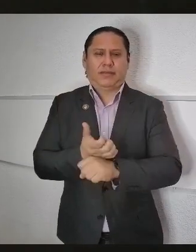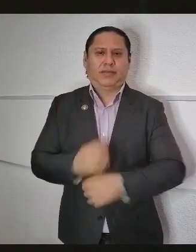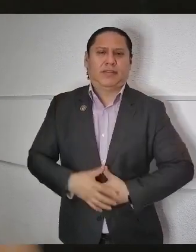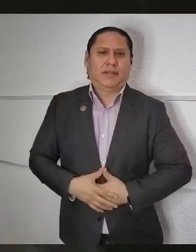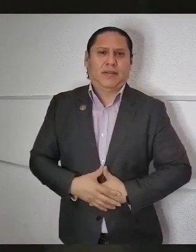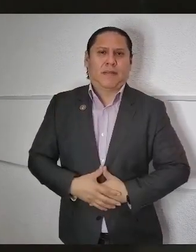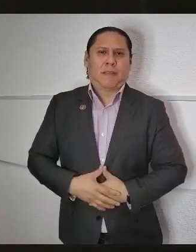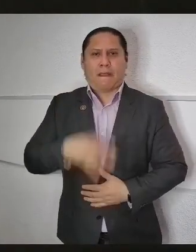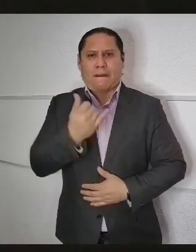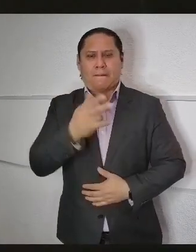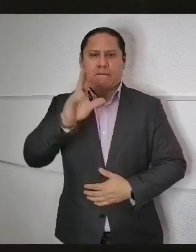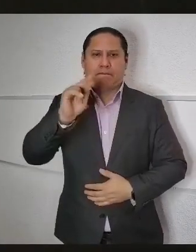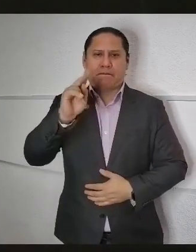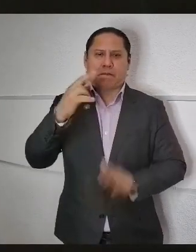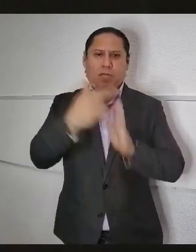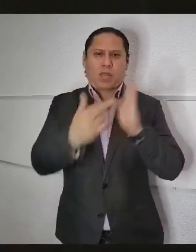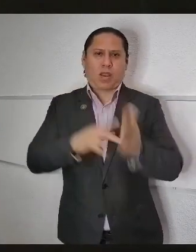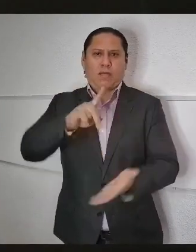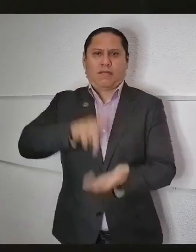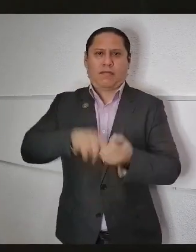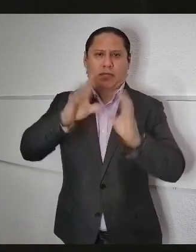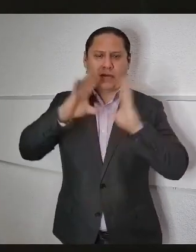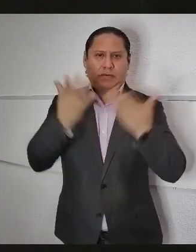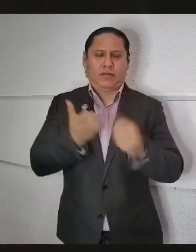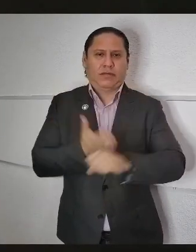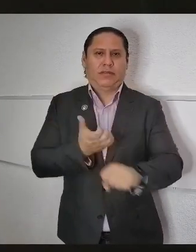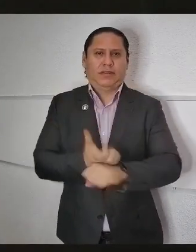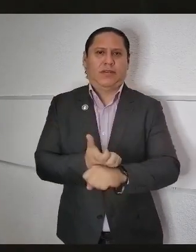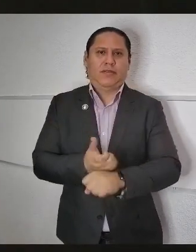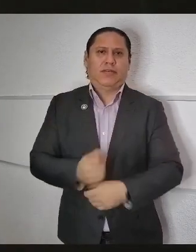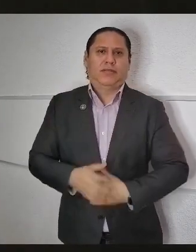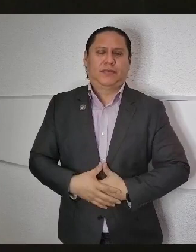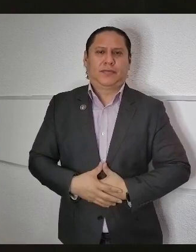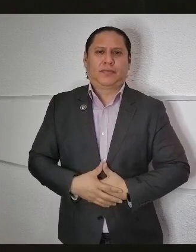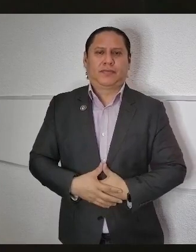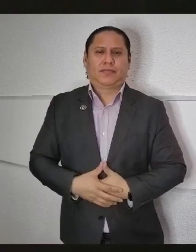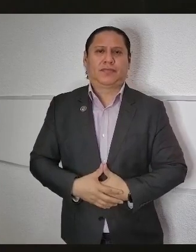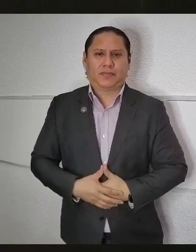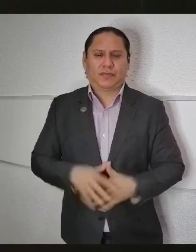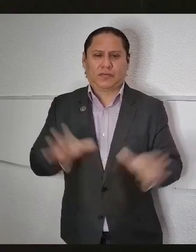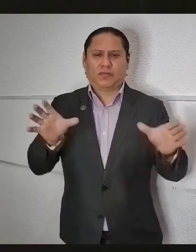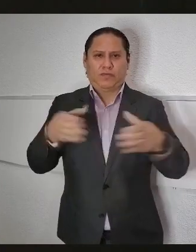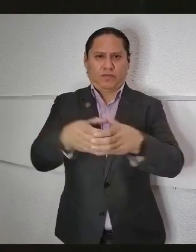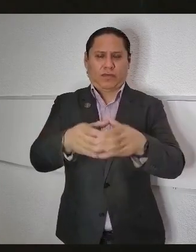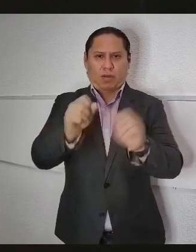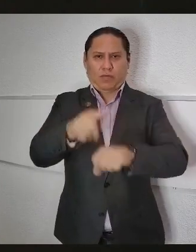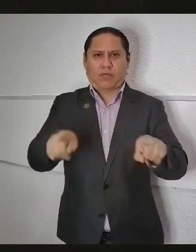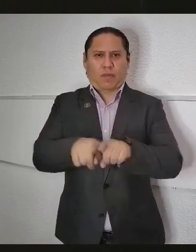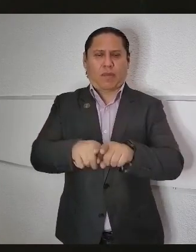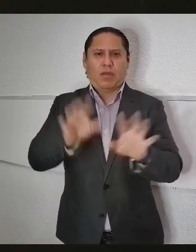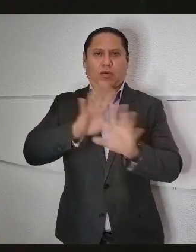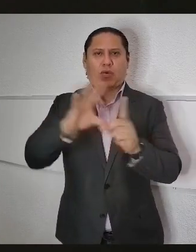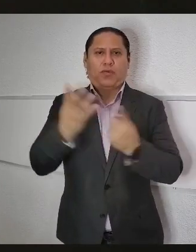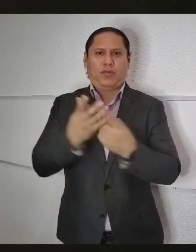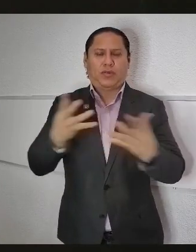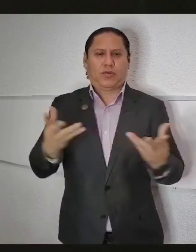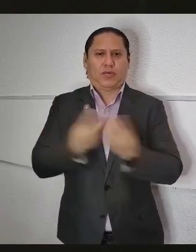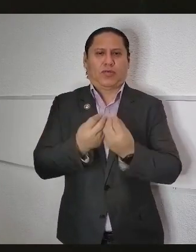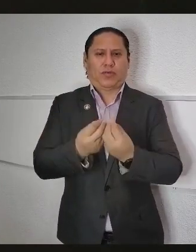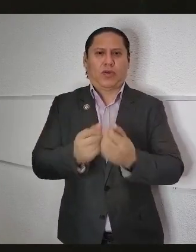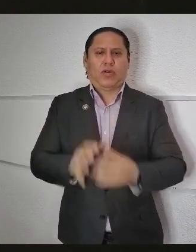Estado y 80 del Reglamento Interior de este Poder Legislativo, los integrantes de las suscritas